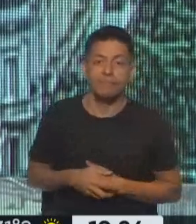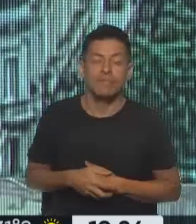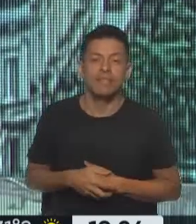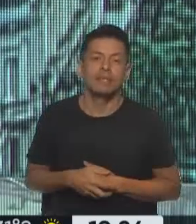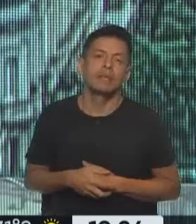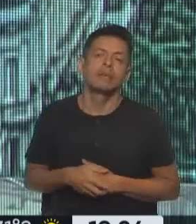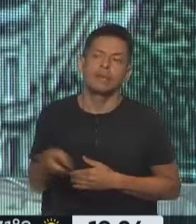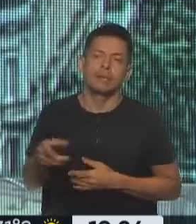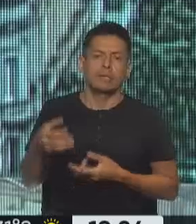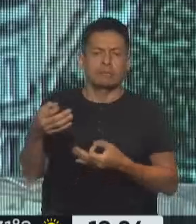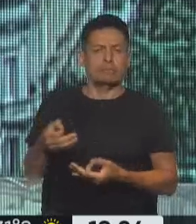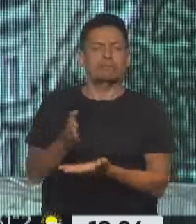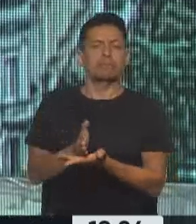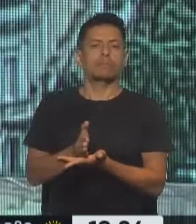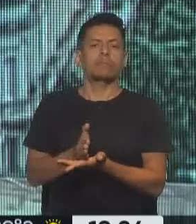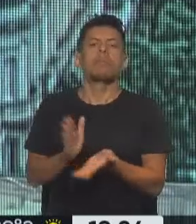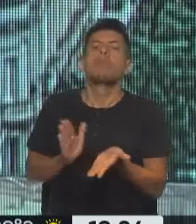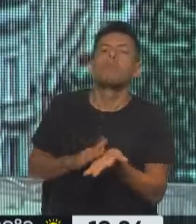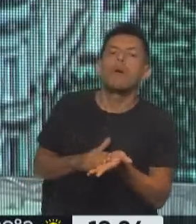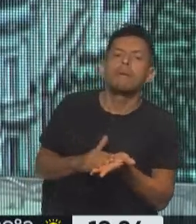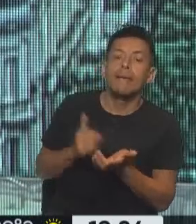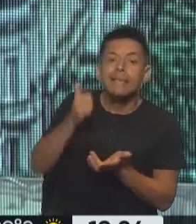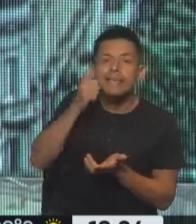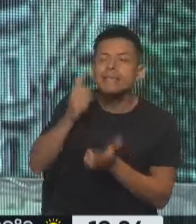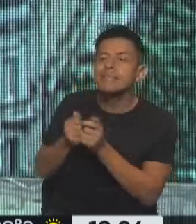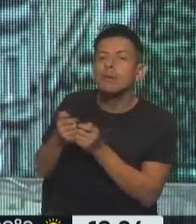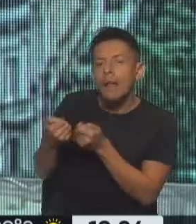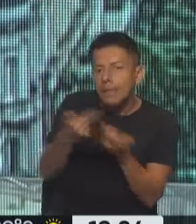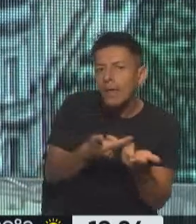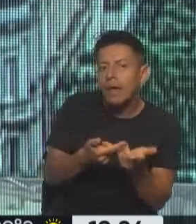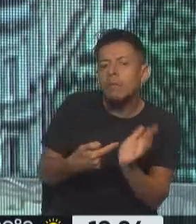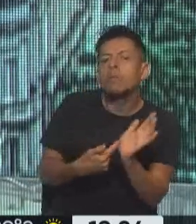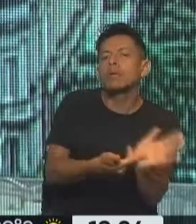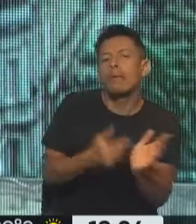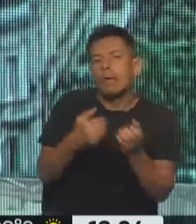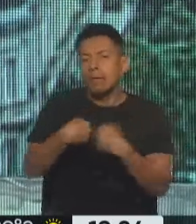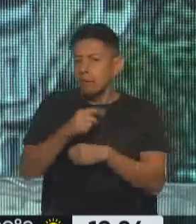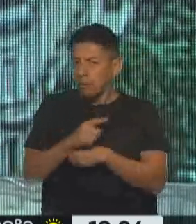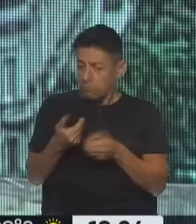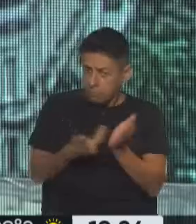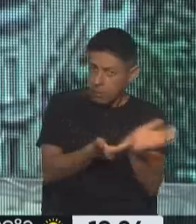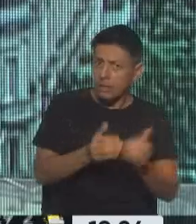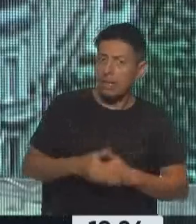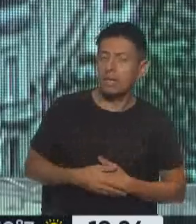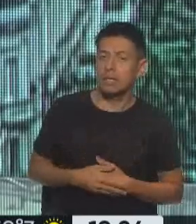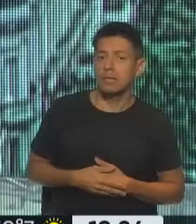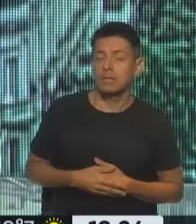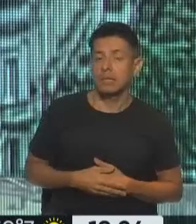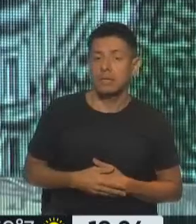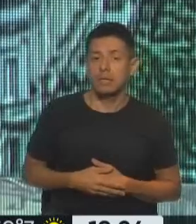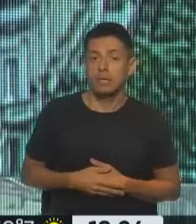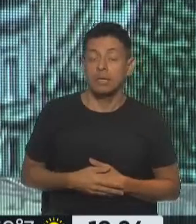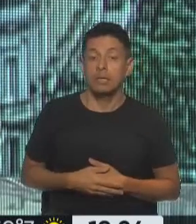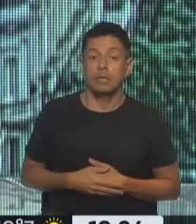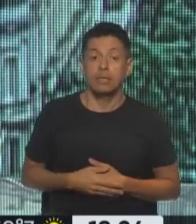honestidad se prueba entregando el celular y mostrando todo lo que hay. Pues ahí está donde se está cuestionando. Si claro. A